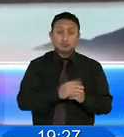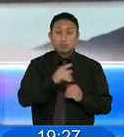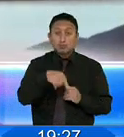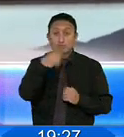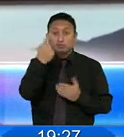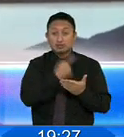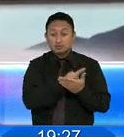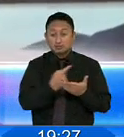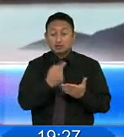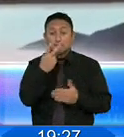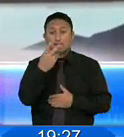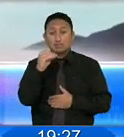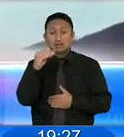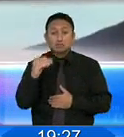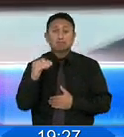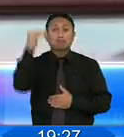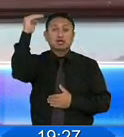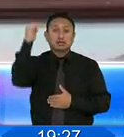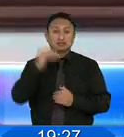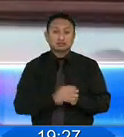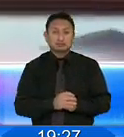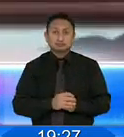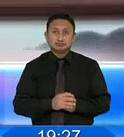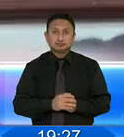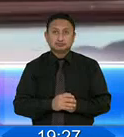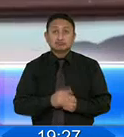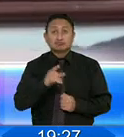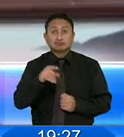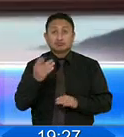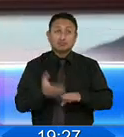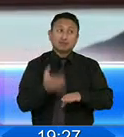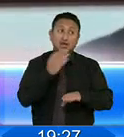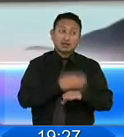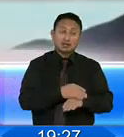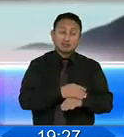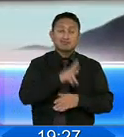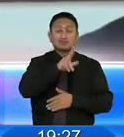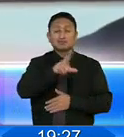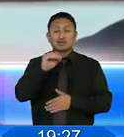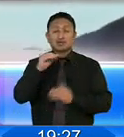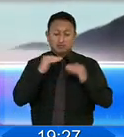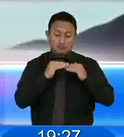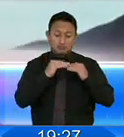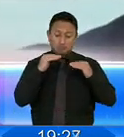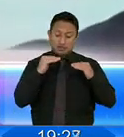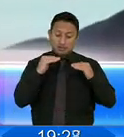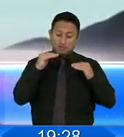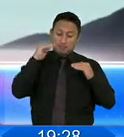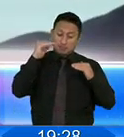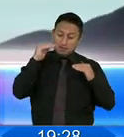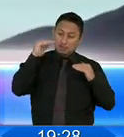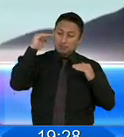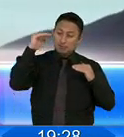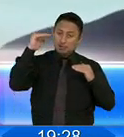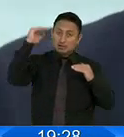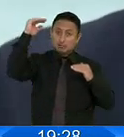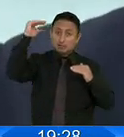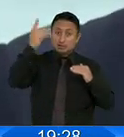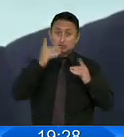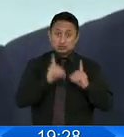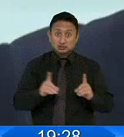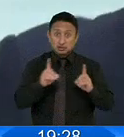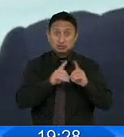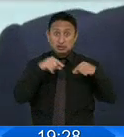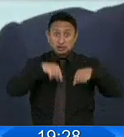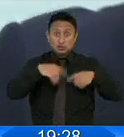subieron 20 más adicionales. Para la semana anterior subieron otros 30. Entonces, sí nos preocupan estas cifras y